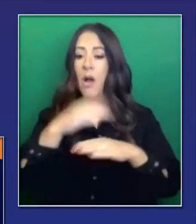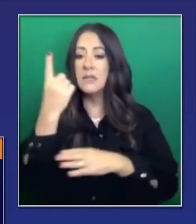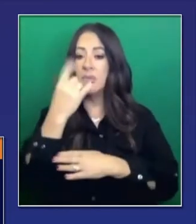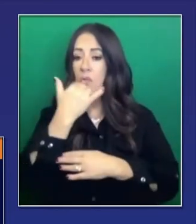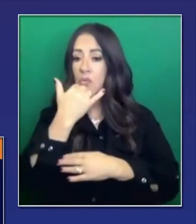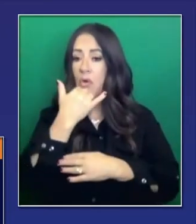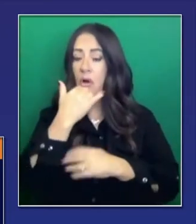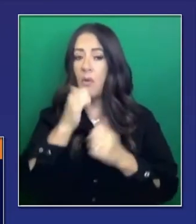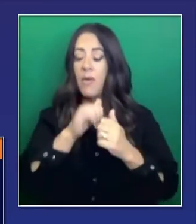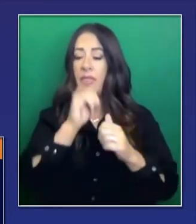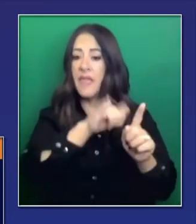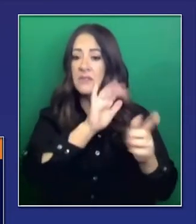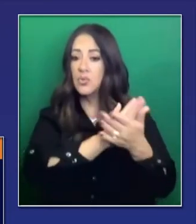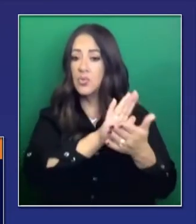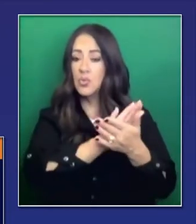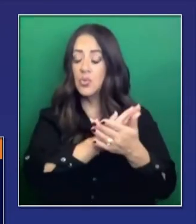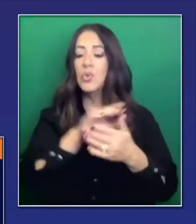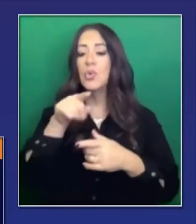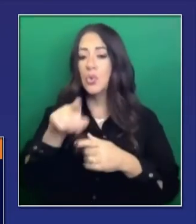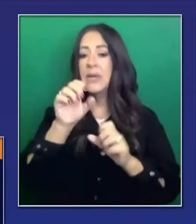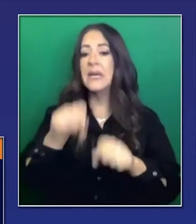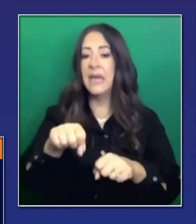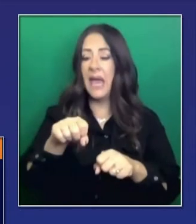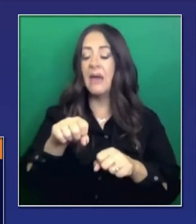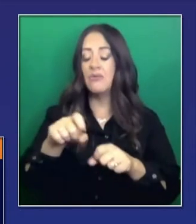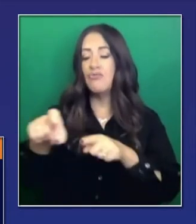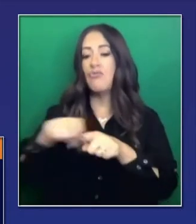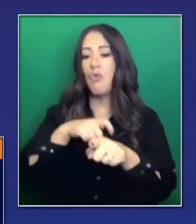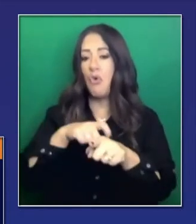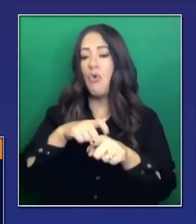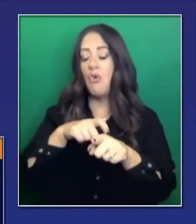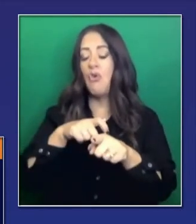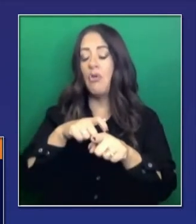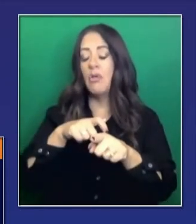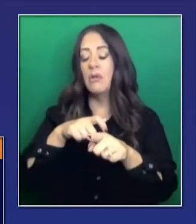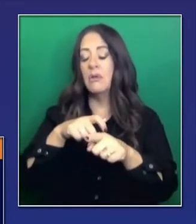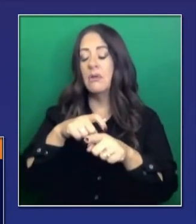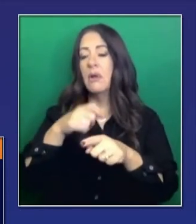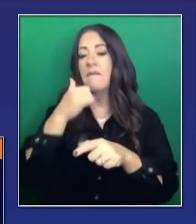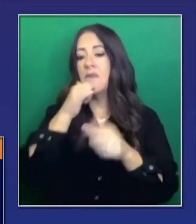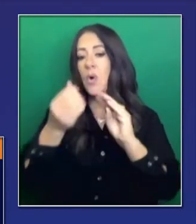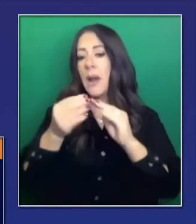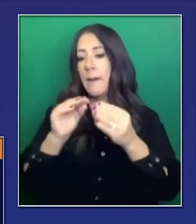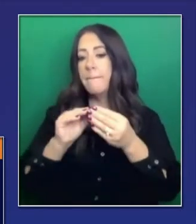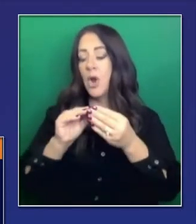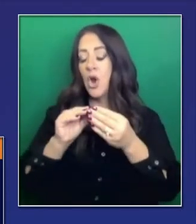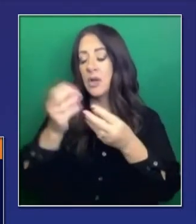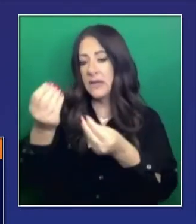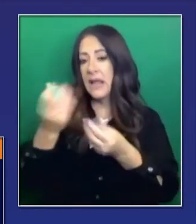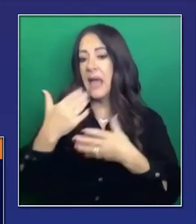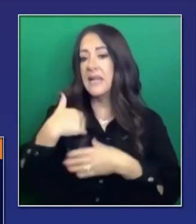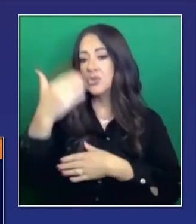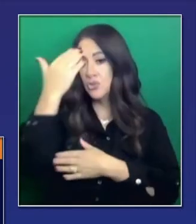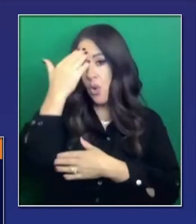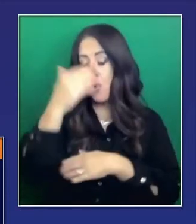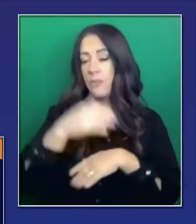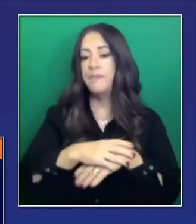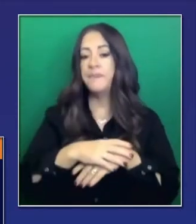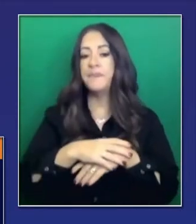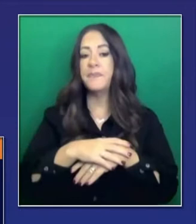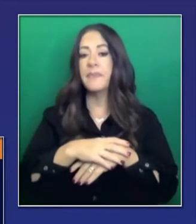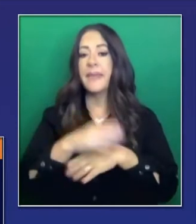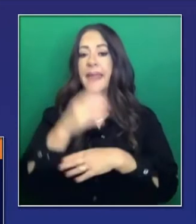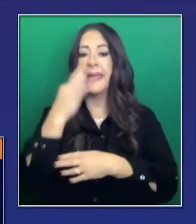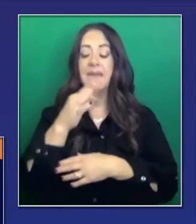información que dar y no hay difusión de la información, estamos haciendo disponibles estas líneas